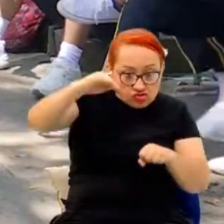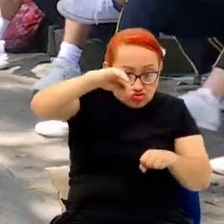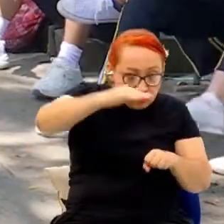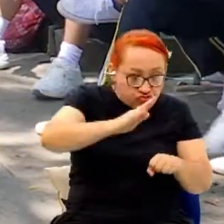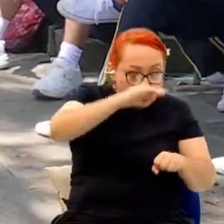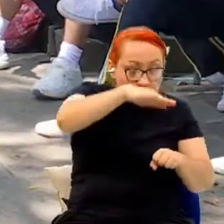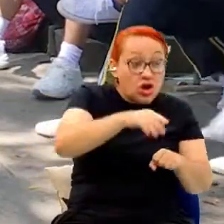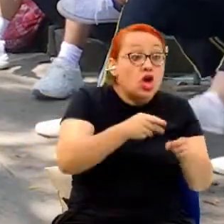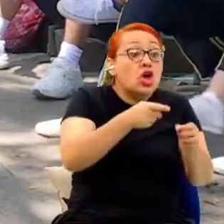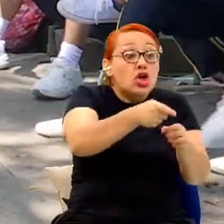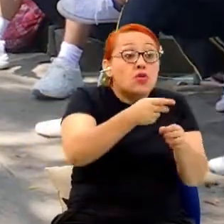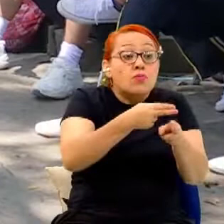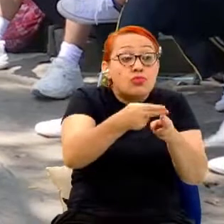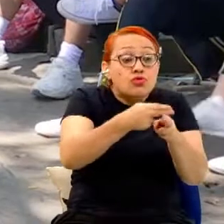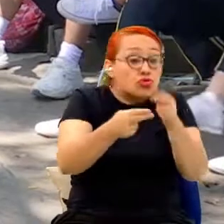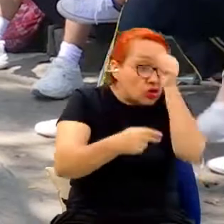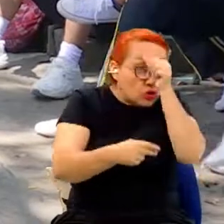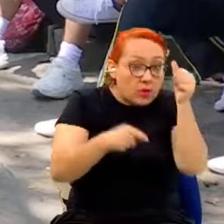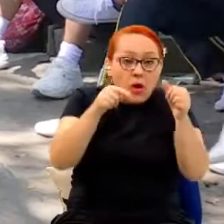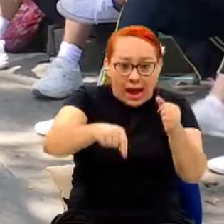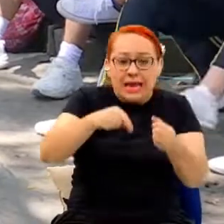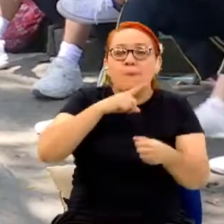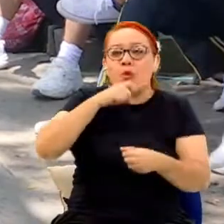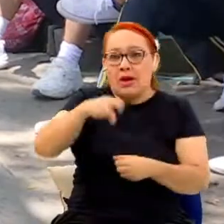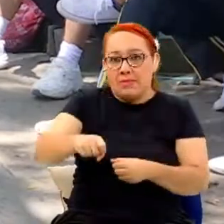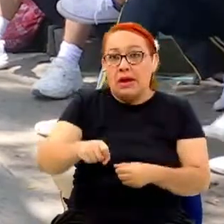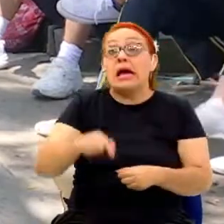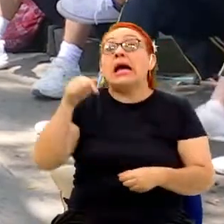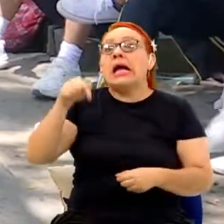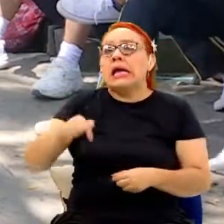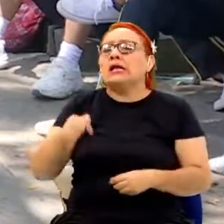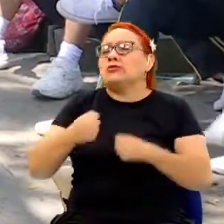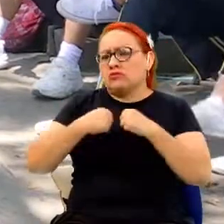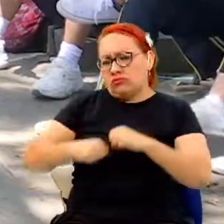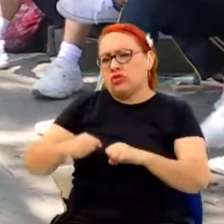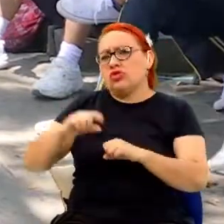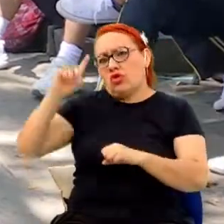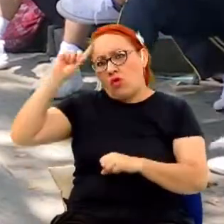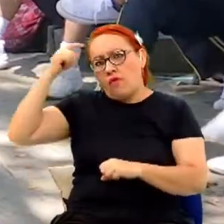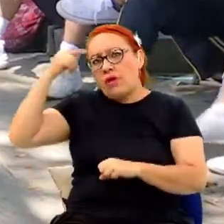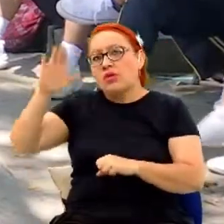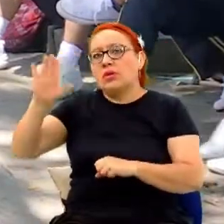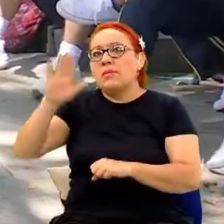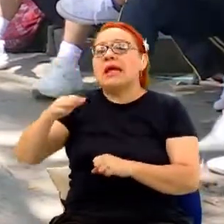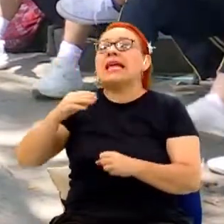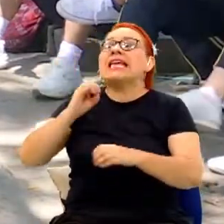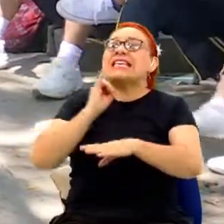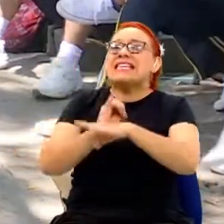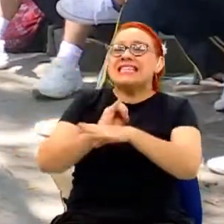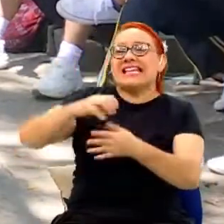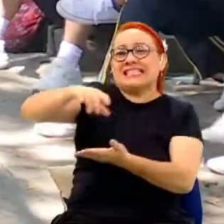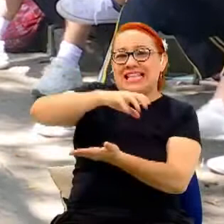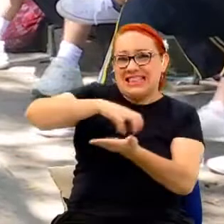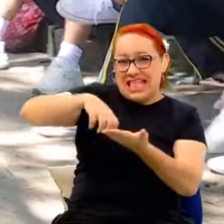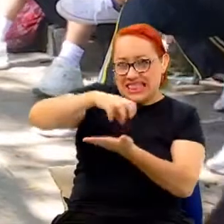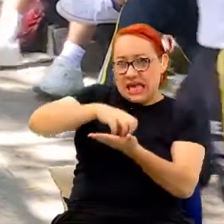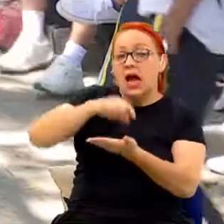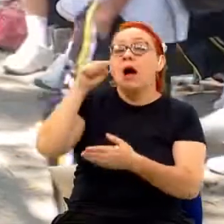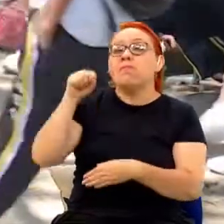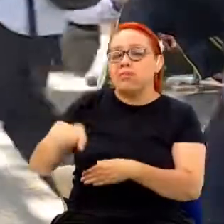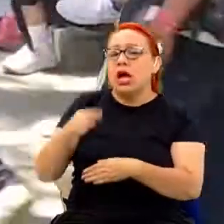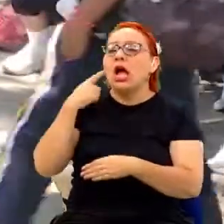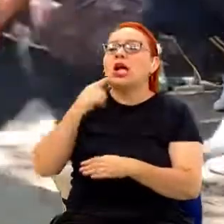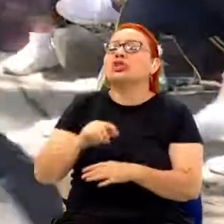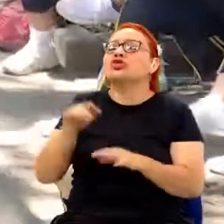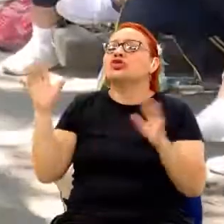próximo domingo a la capital santandereana. Pero ha sido también un esfuerzo del gobierno departamental a través del INDER Santander para poder llegar a toda